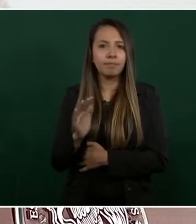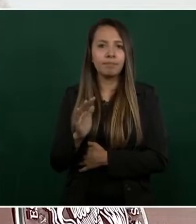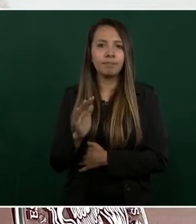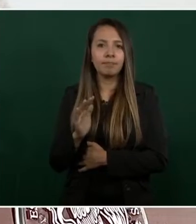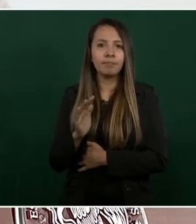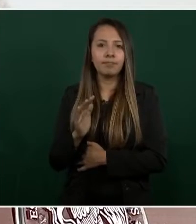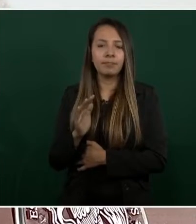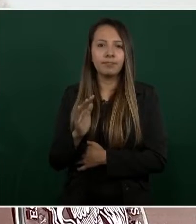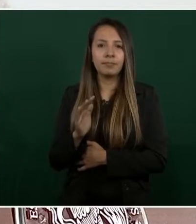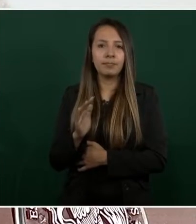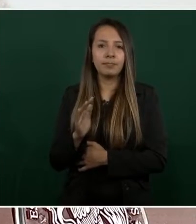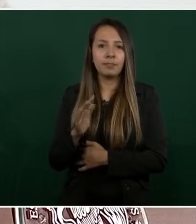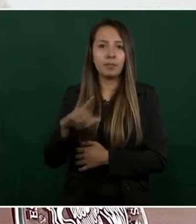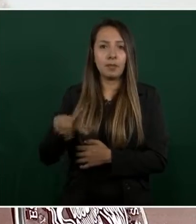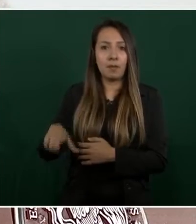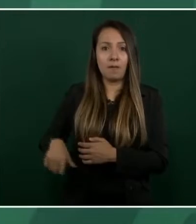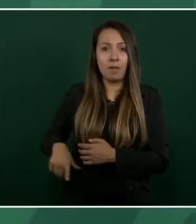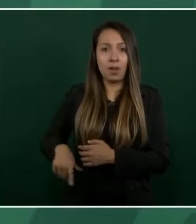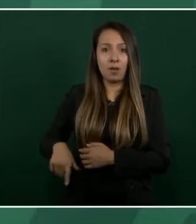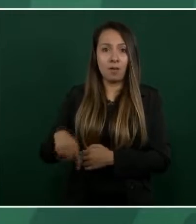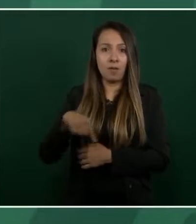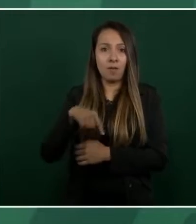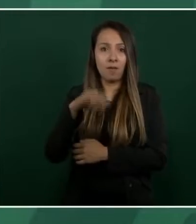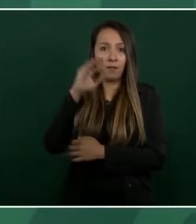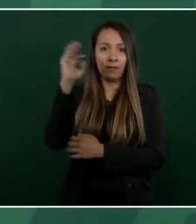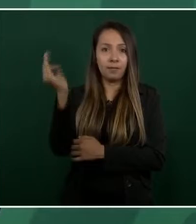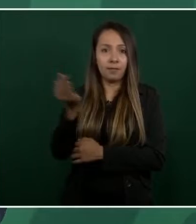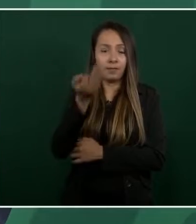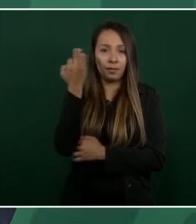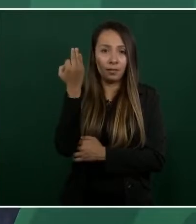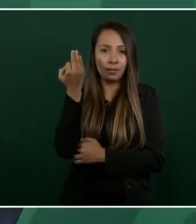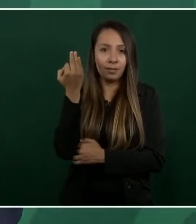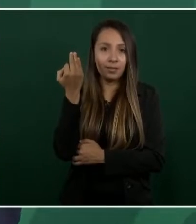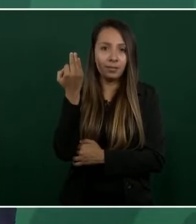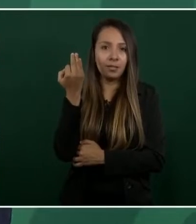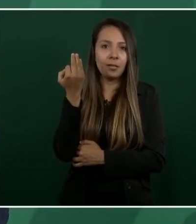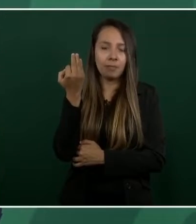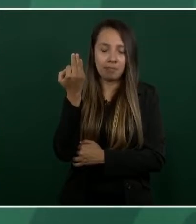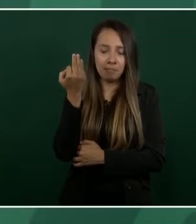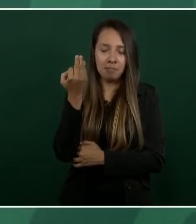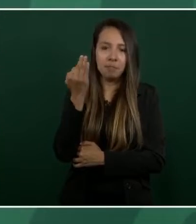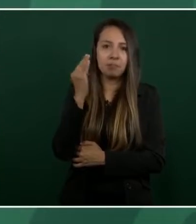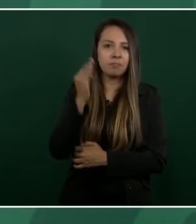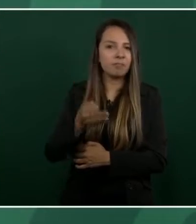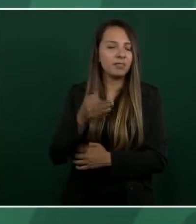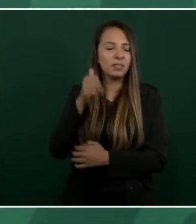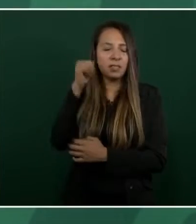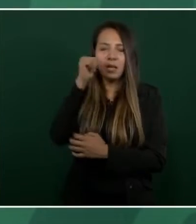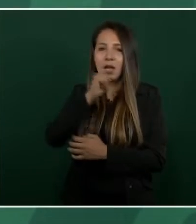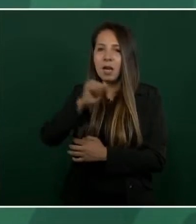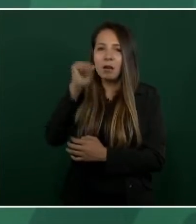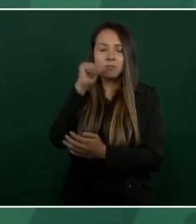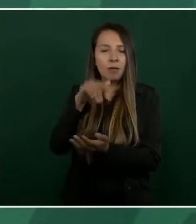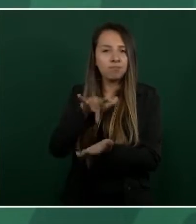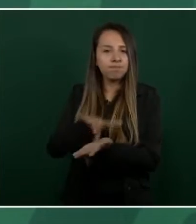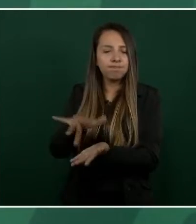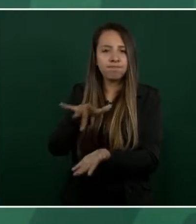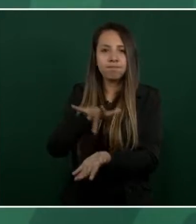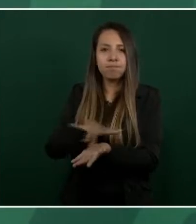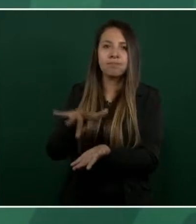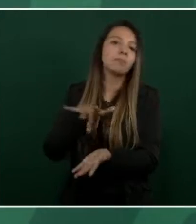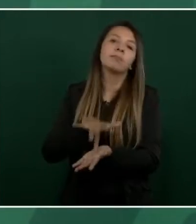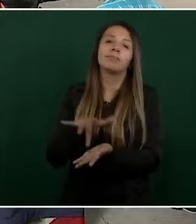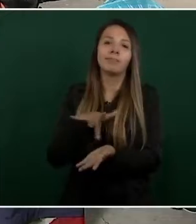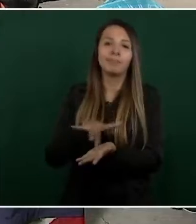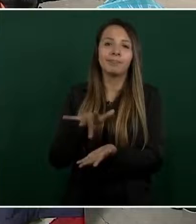que el gobierno federal la va a apoyar siempre. Ahora que